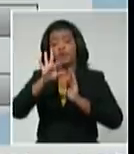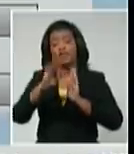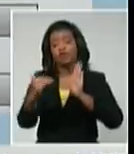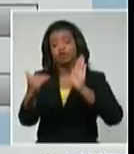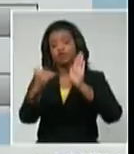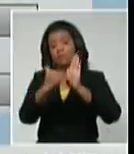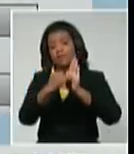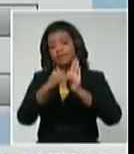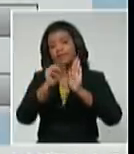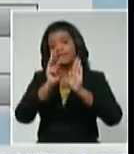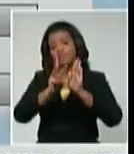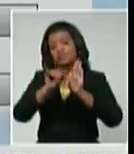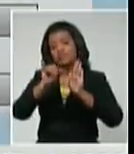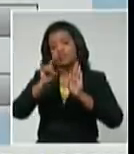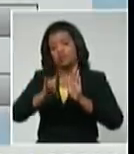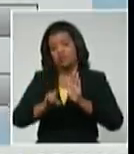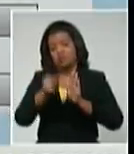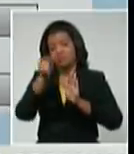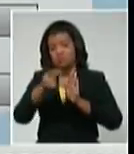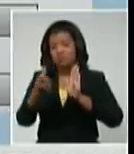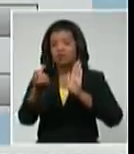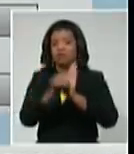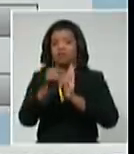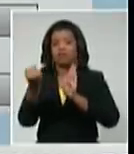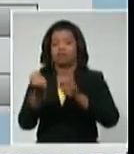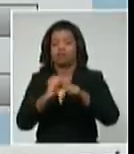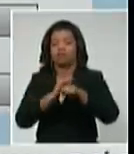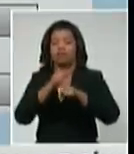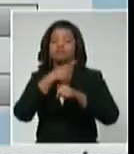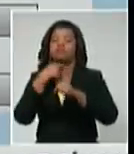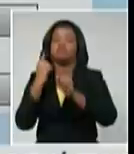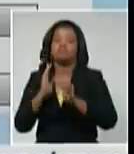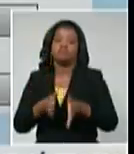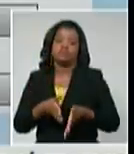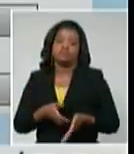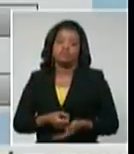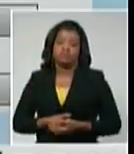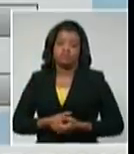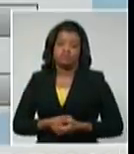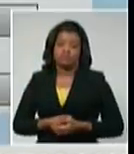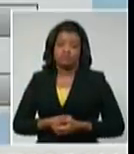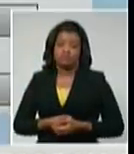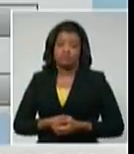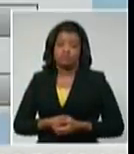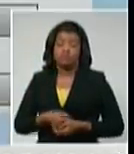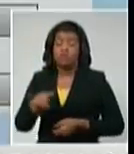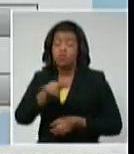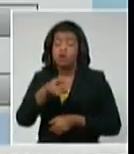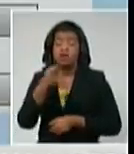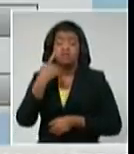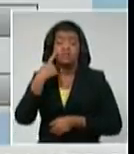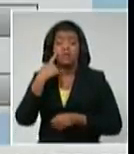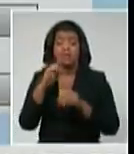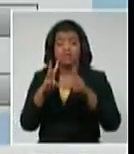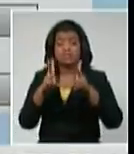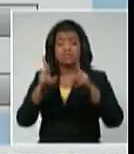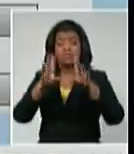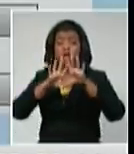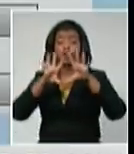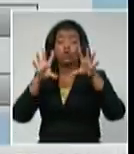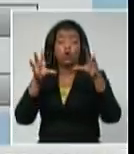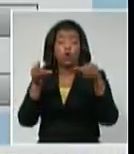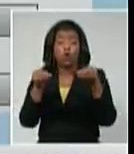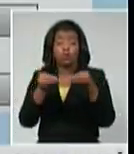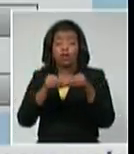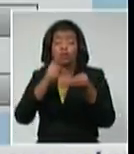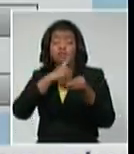58.369 casos con COVID-19. Y, como es natural, eso hace que la cifra total de